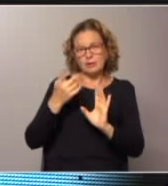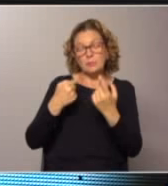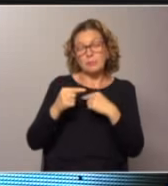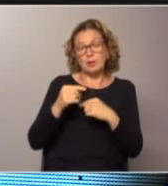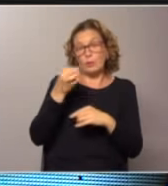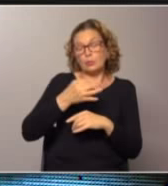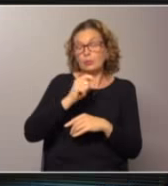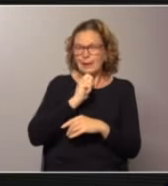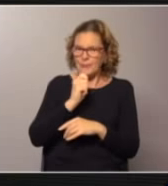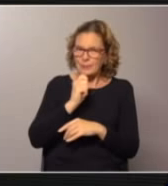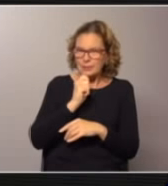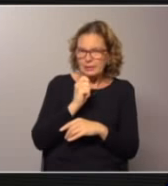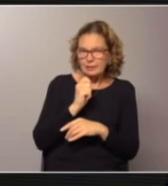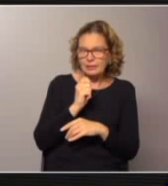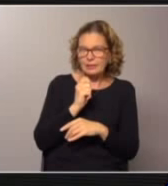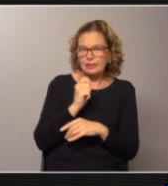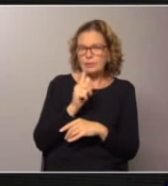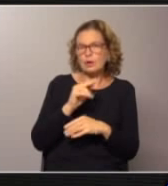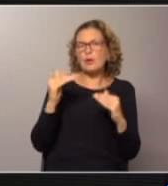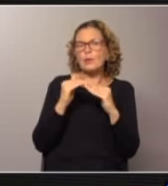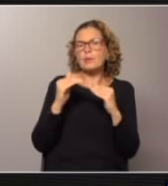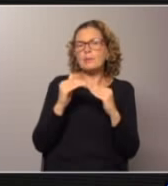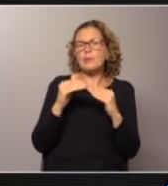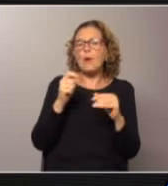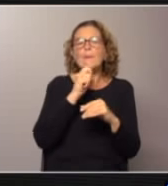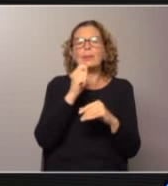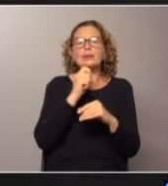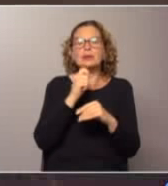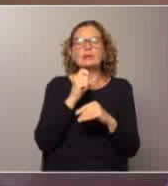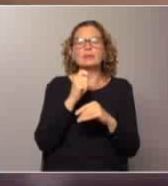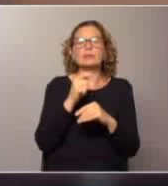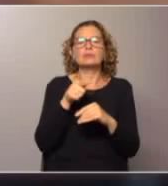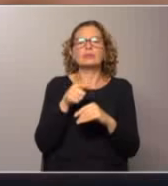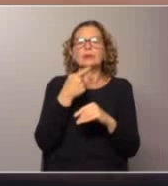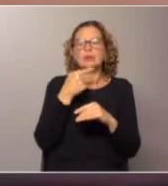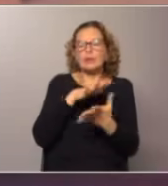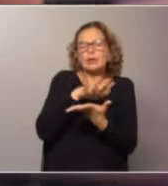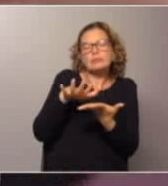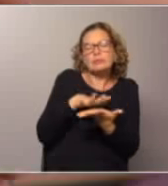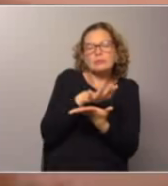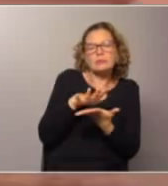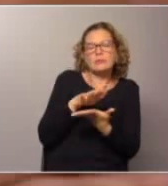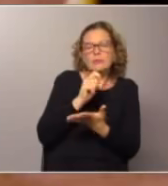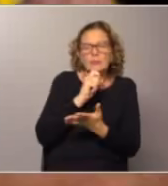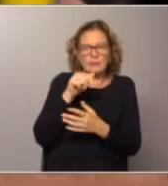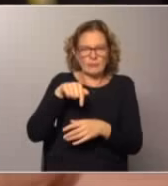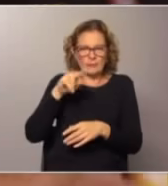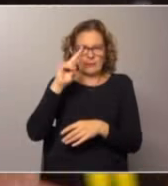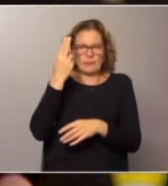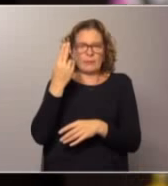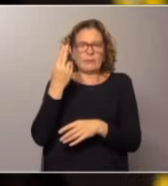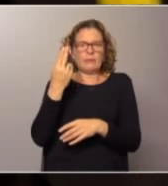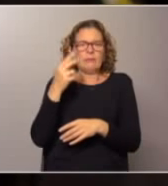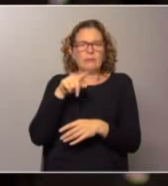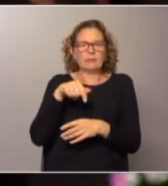caso de la prensa obviamente no es lo mismo hacer periodismo y por eso digo lo del contexto no lo mismo hace periodismo en el uruguay donde hay